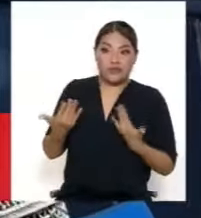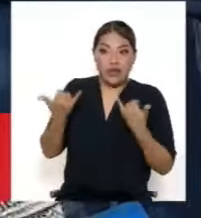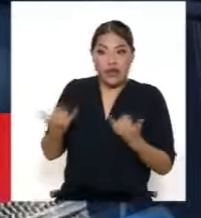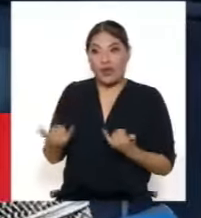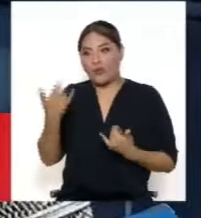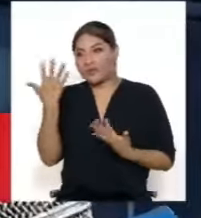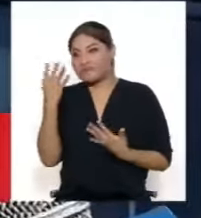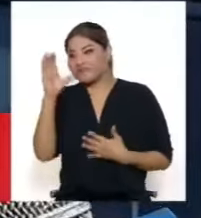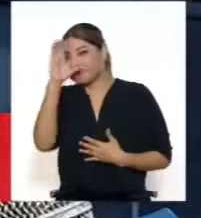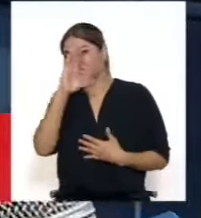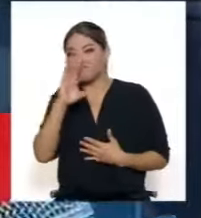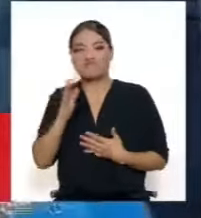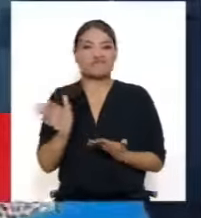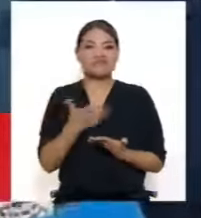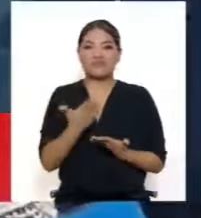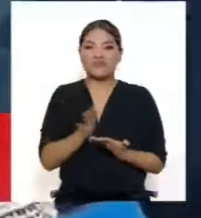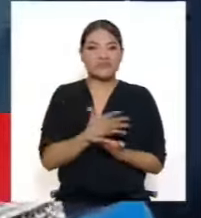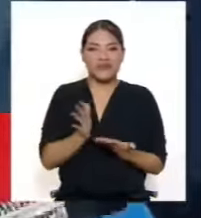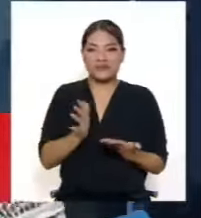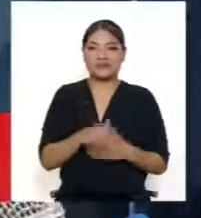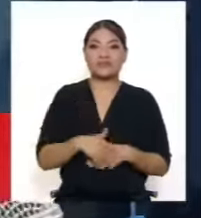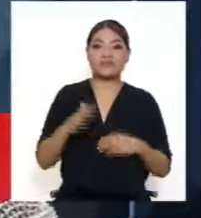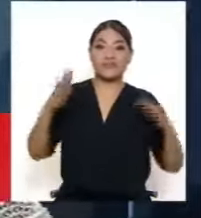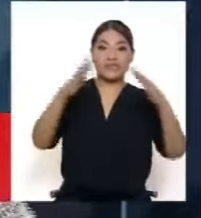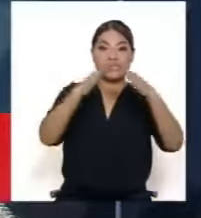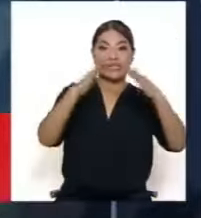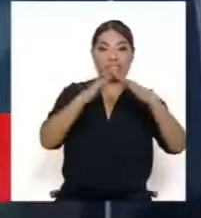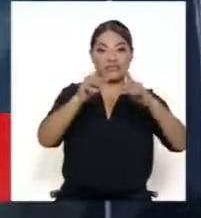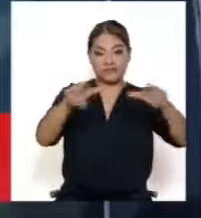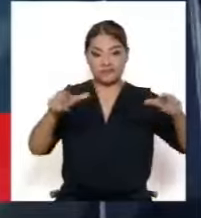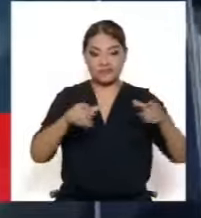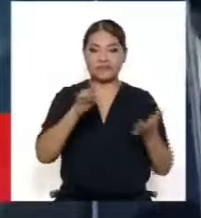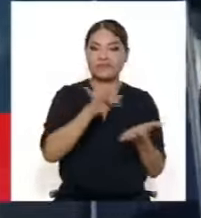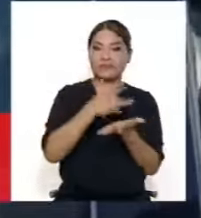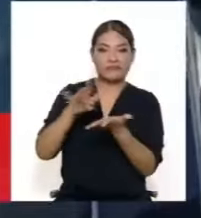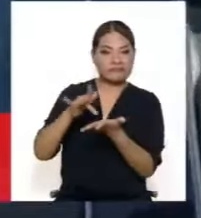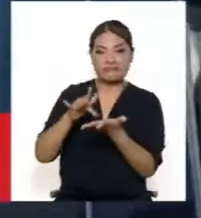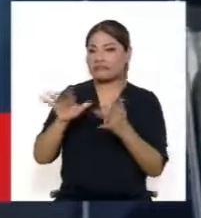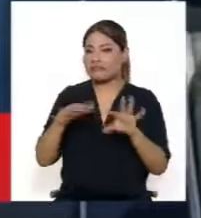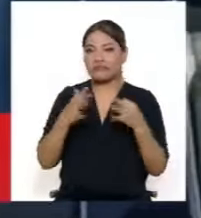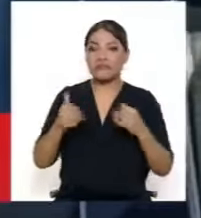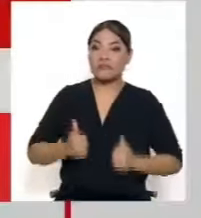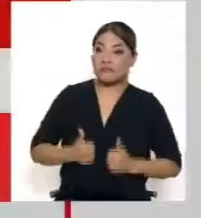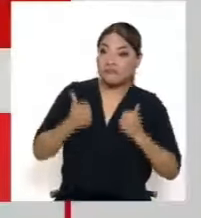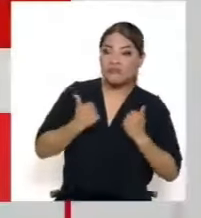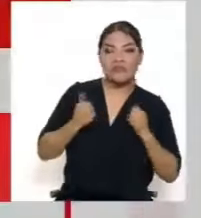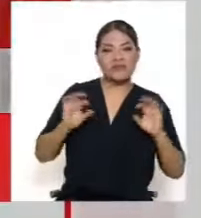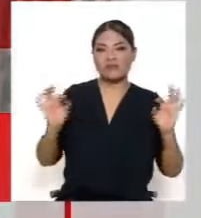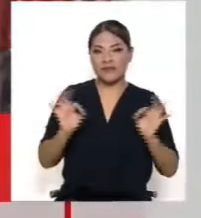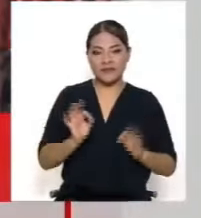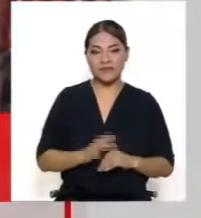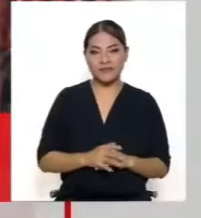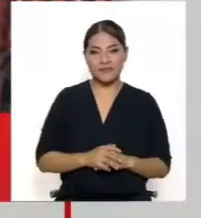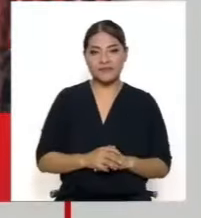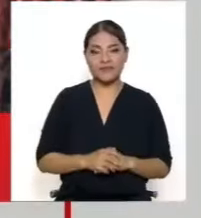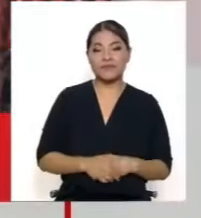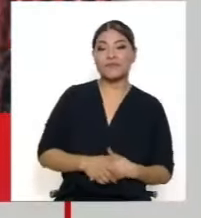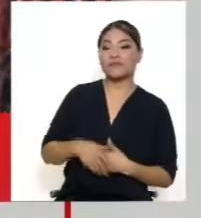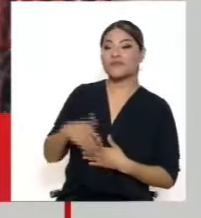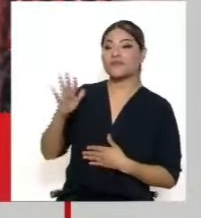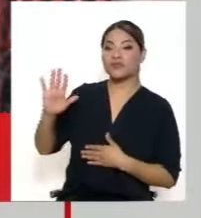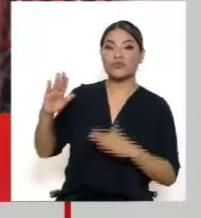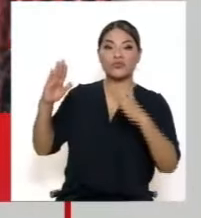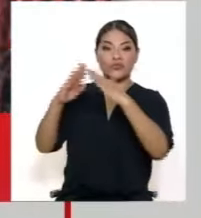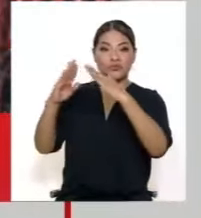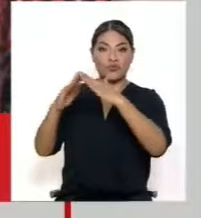negativo el resultado la casa se encuentra vacía No vive nadie en ese inmueble la intervención en la vivienda donde